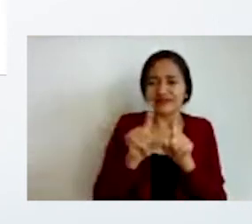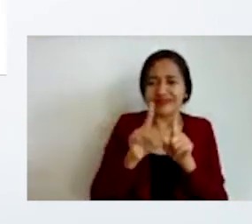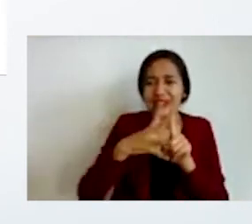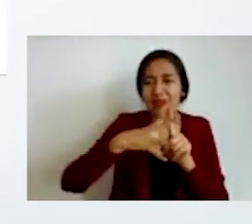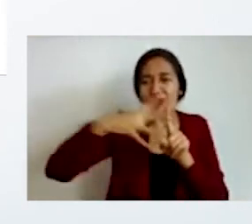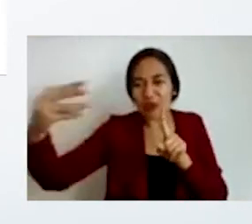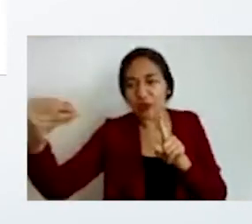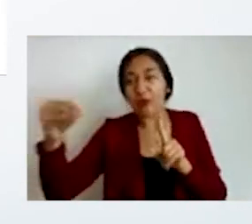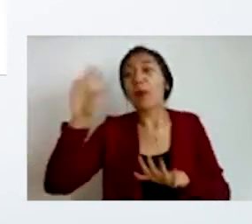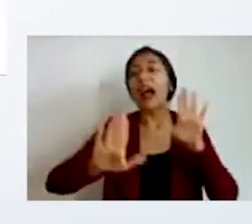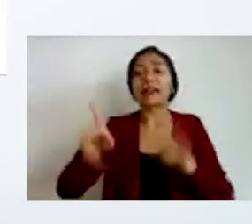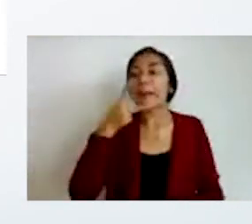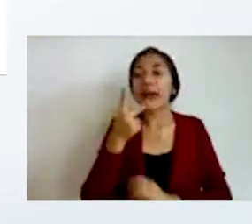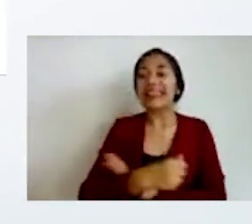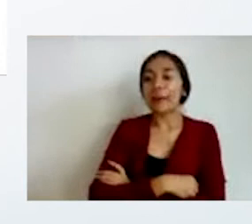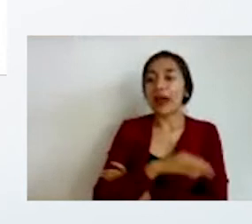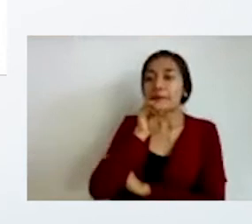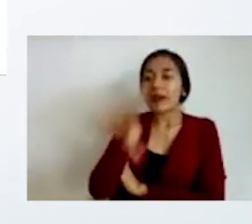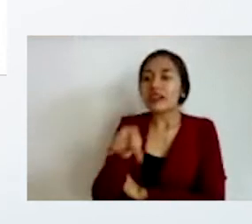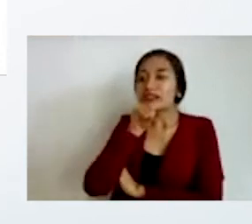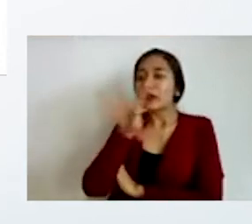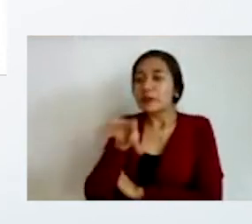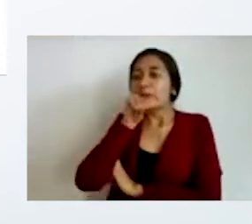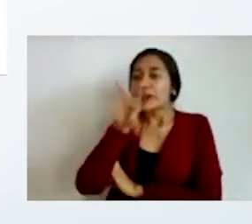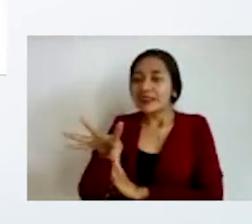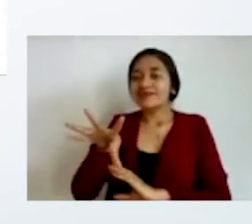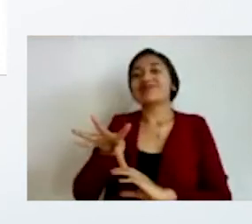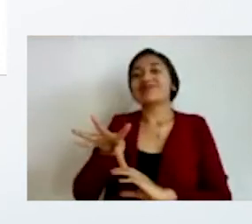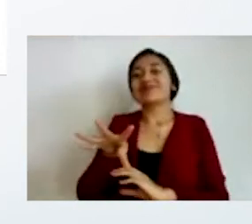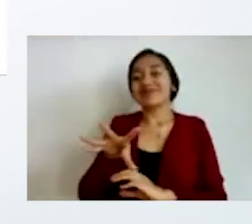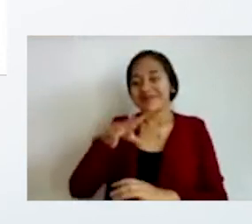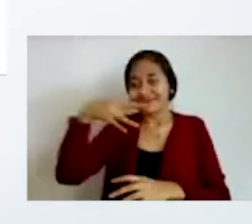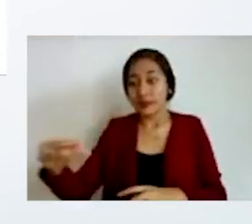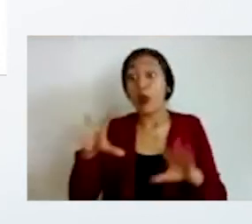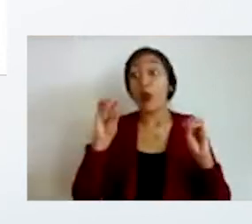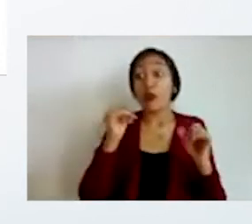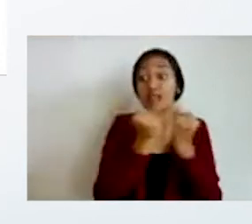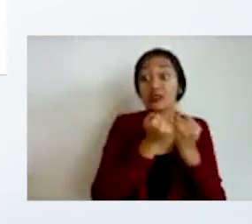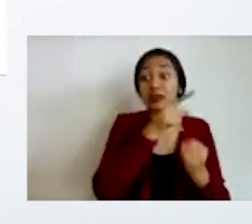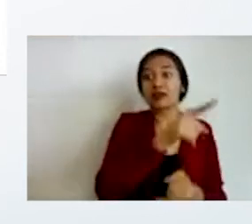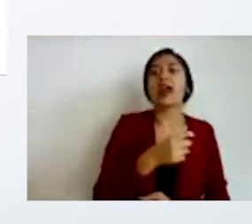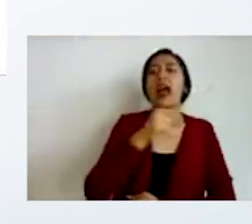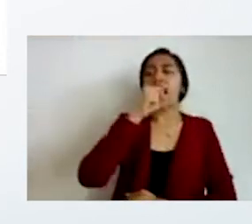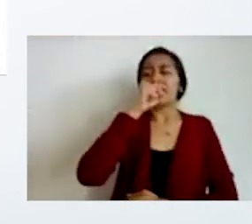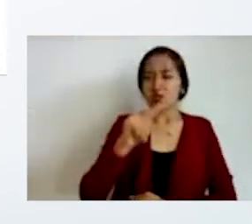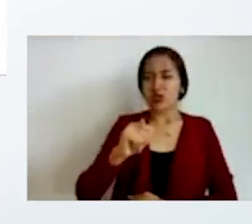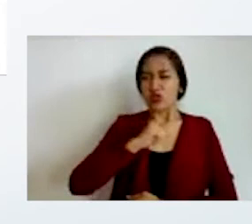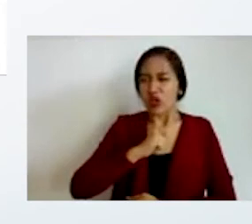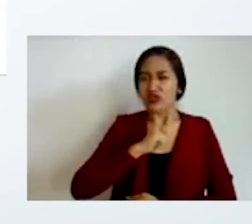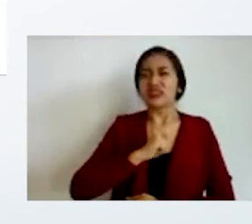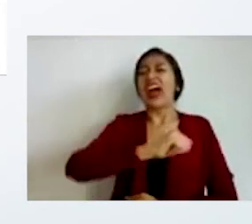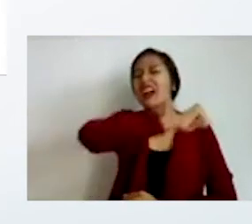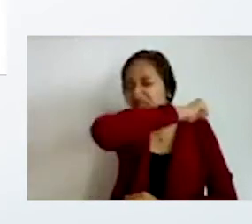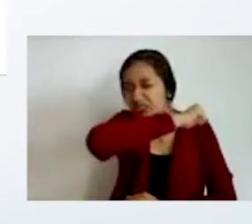va a contagiar. Pero también se va a contagiar si la persona estornuda, si la persona está tosiendo y está